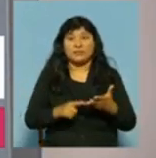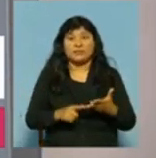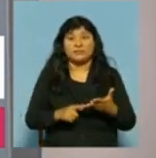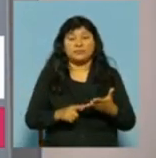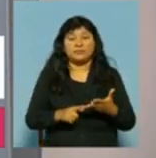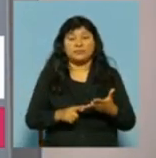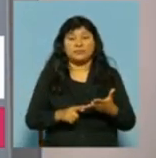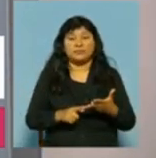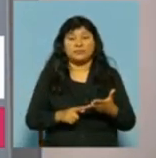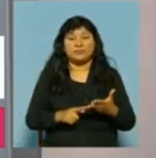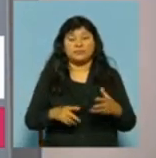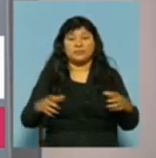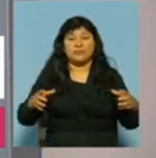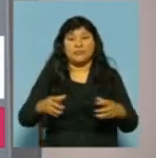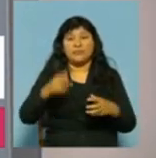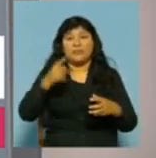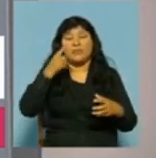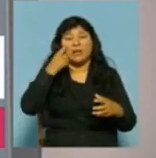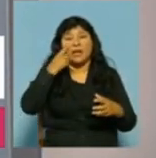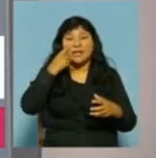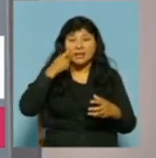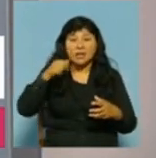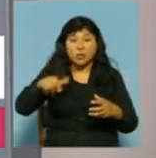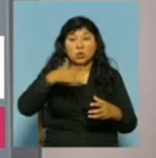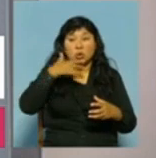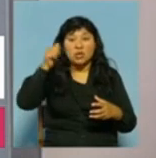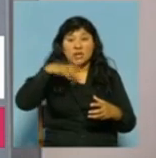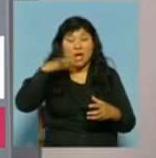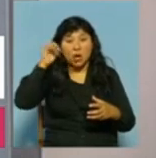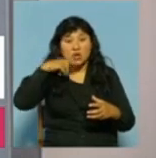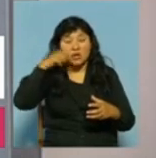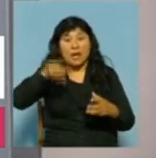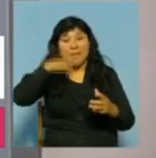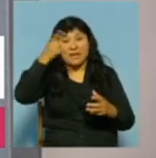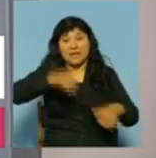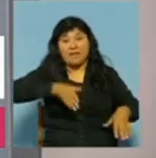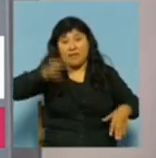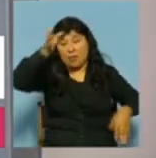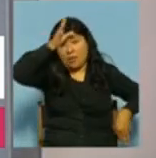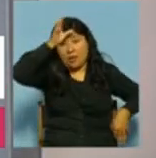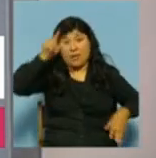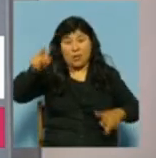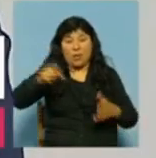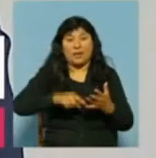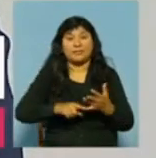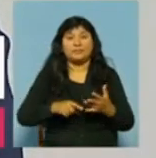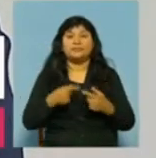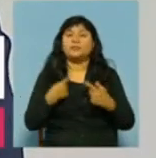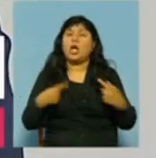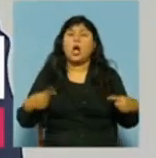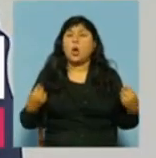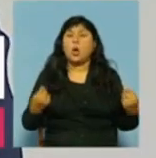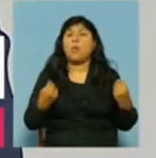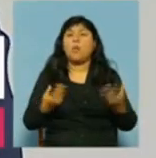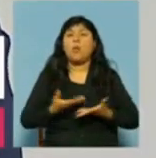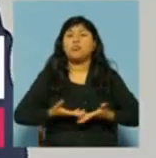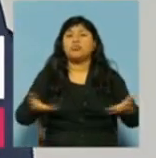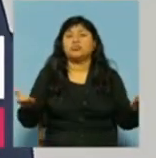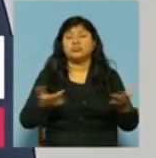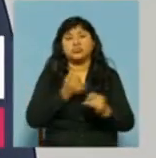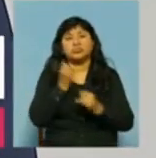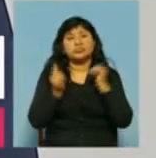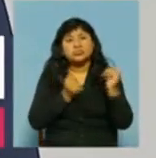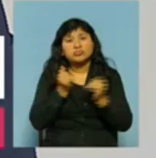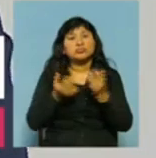todo san jose y mañana le hacemos la verdad como marcha la campaña cuáles son